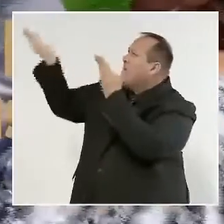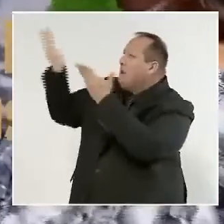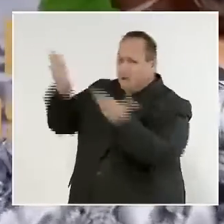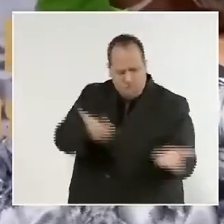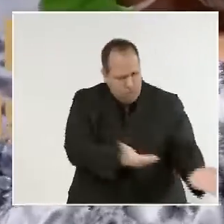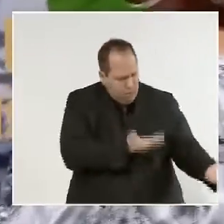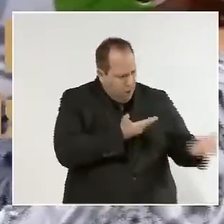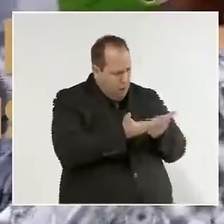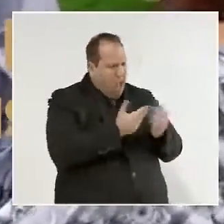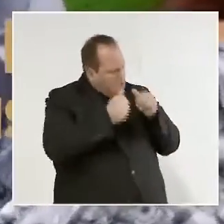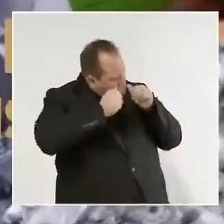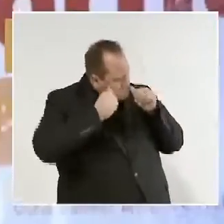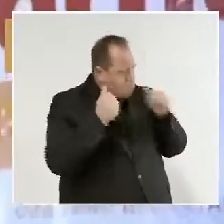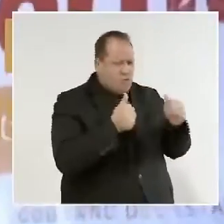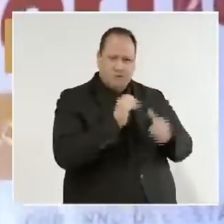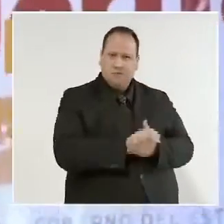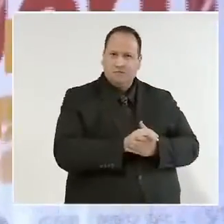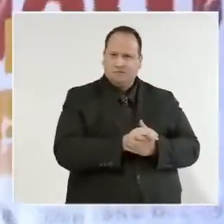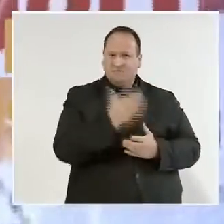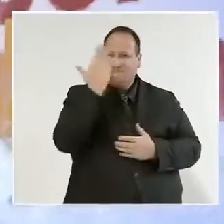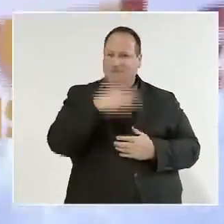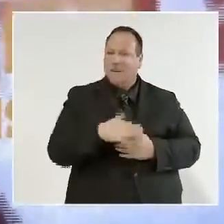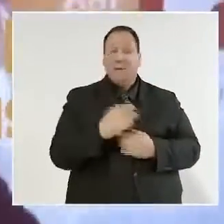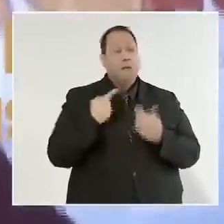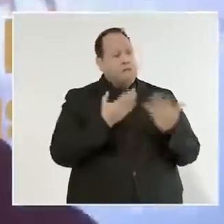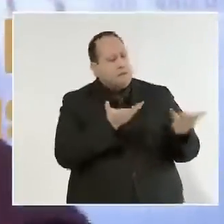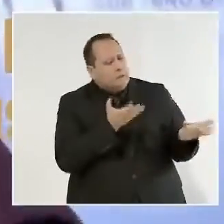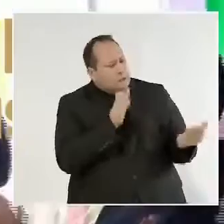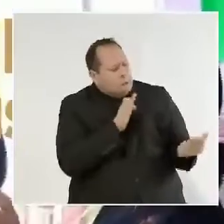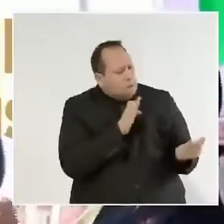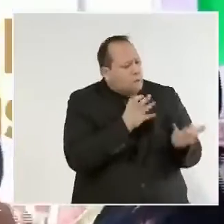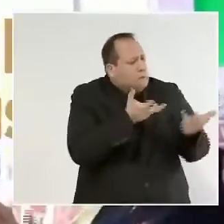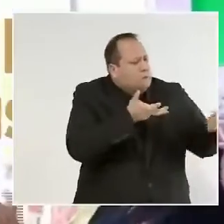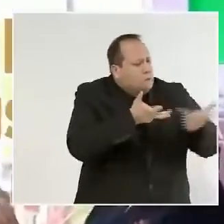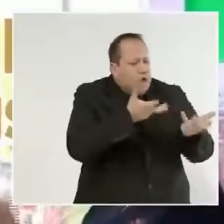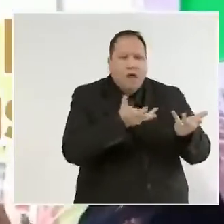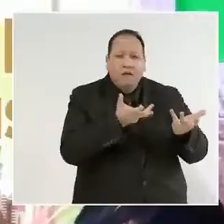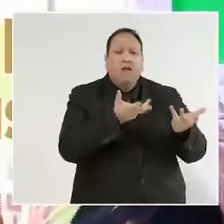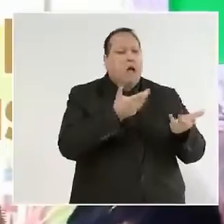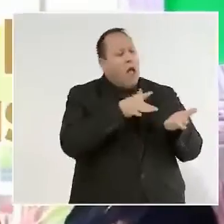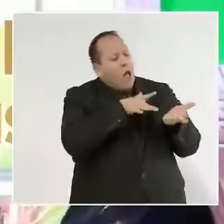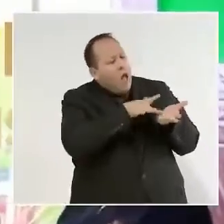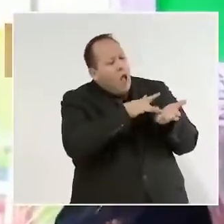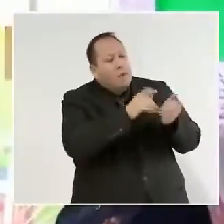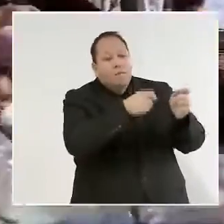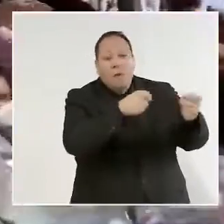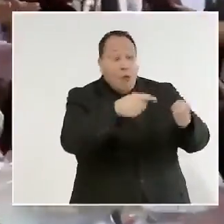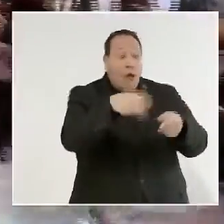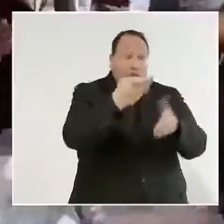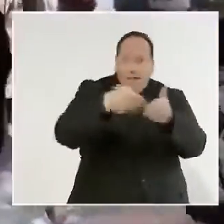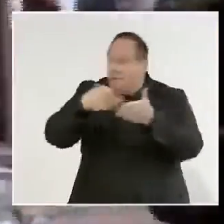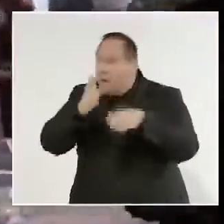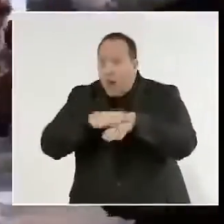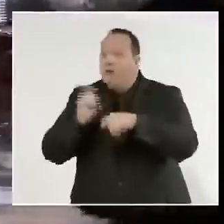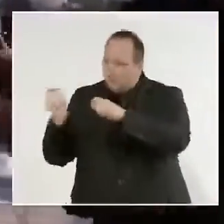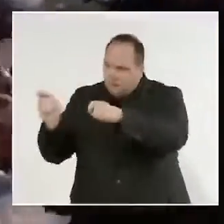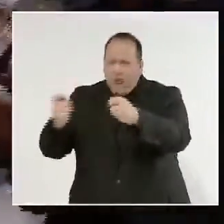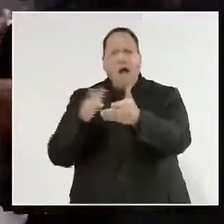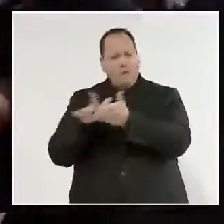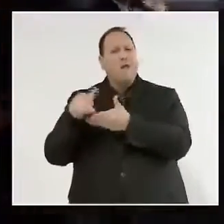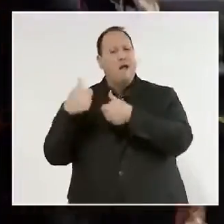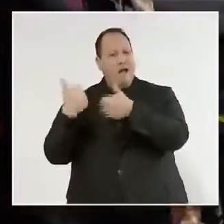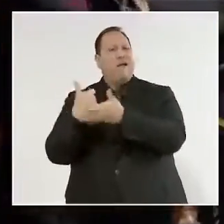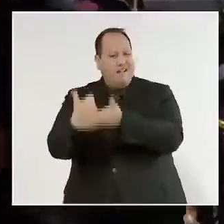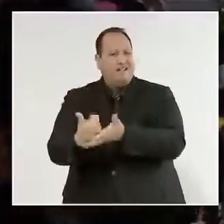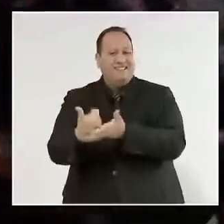y 3,061 peticiones de los ensenadenses atendidas. La cercanía con los ciudadanos nos permitió